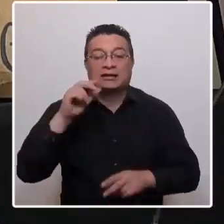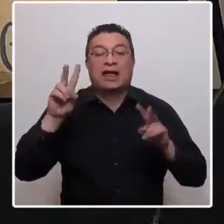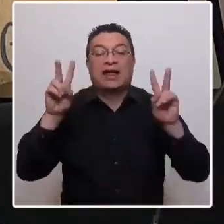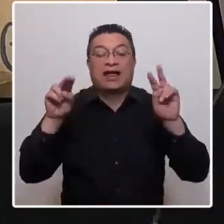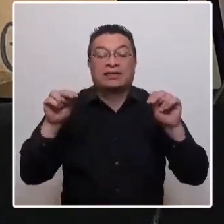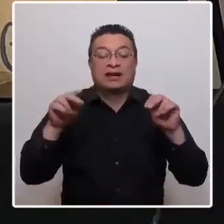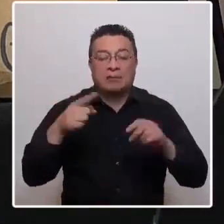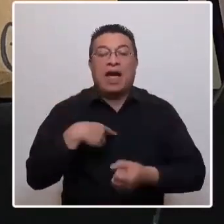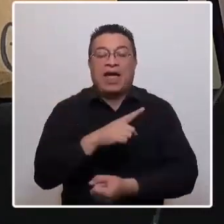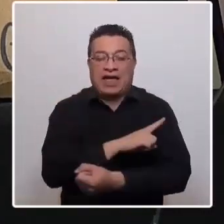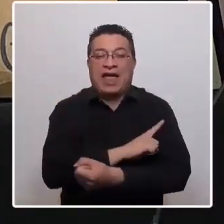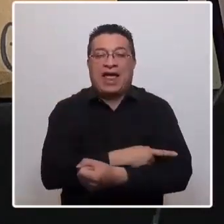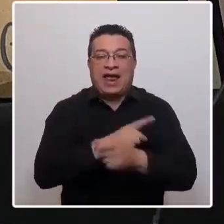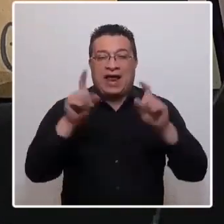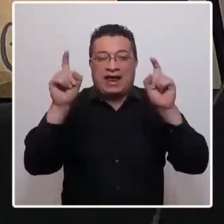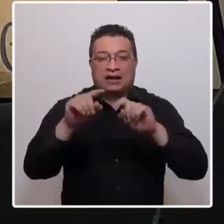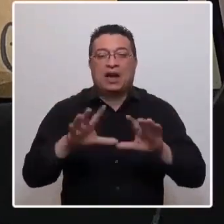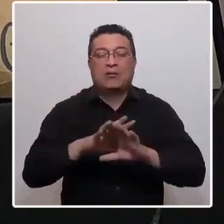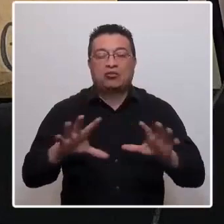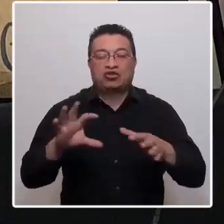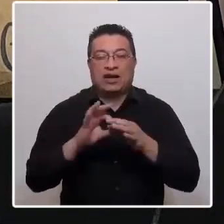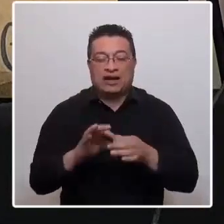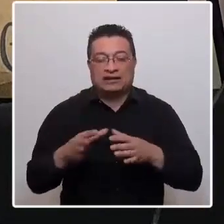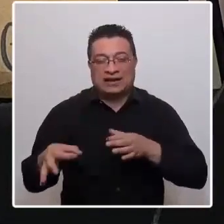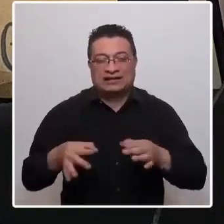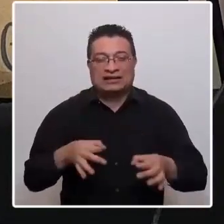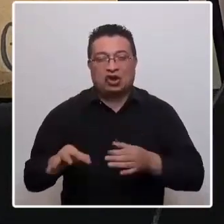la energía. Muchas gracias, señor secretario.